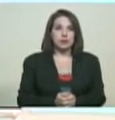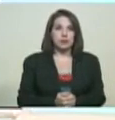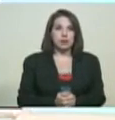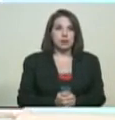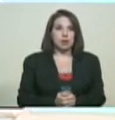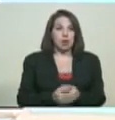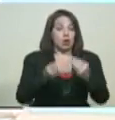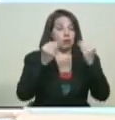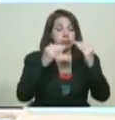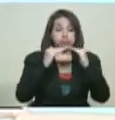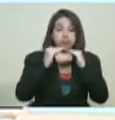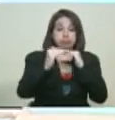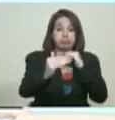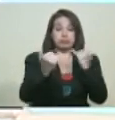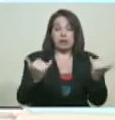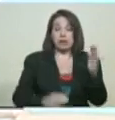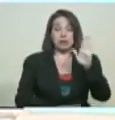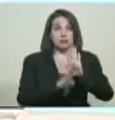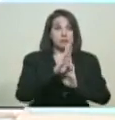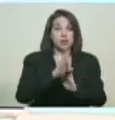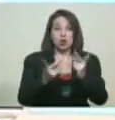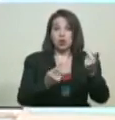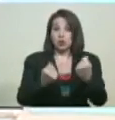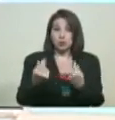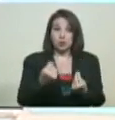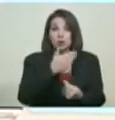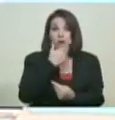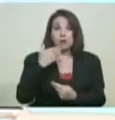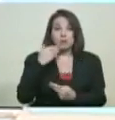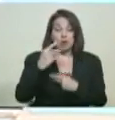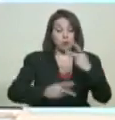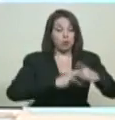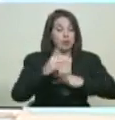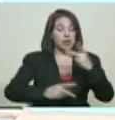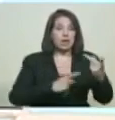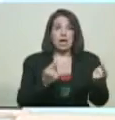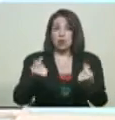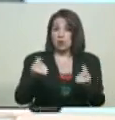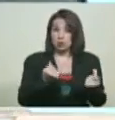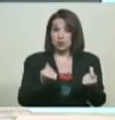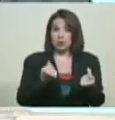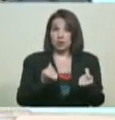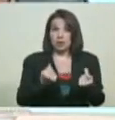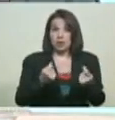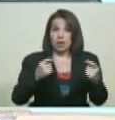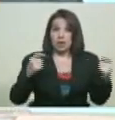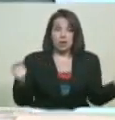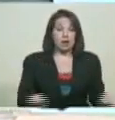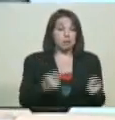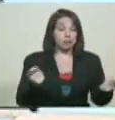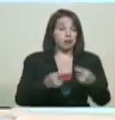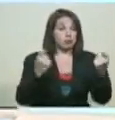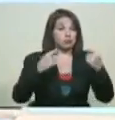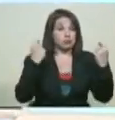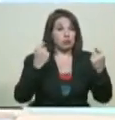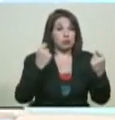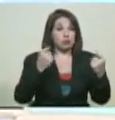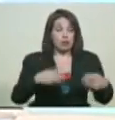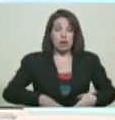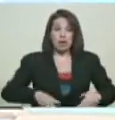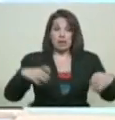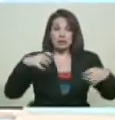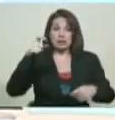sostenible del crecimiento económico en función de una prosperidad económica de la producción de la riqueza y satisfacción de necesidades